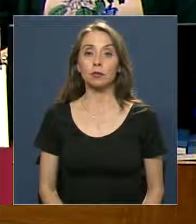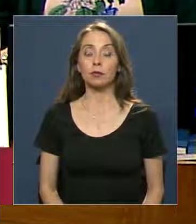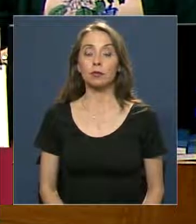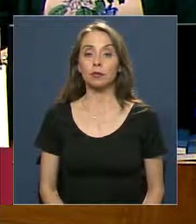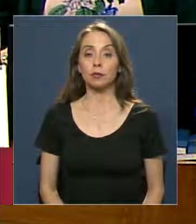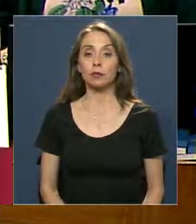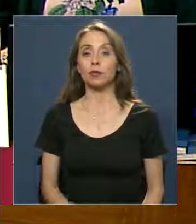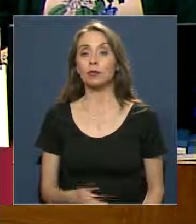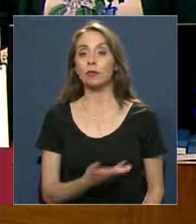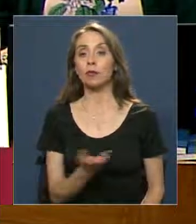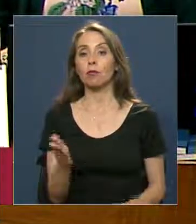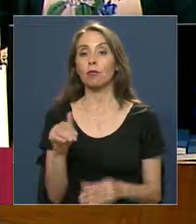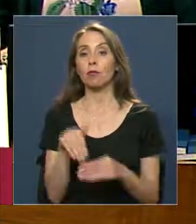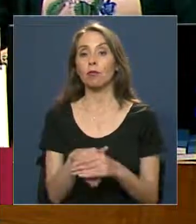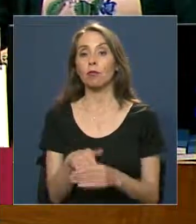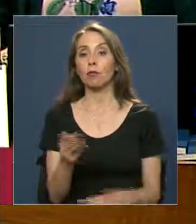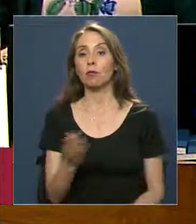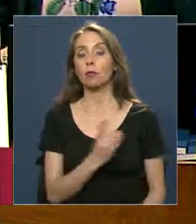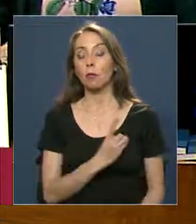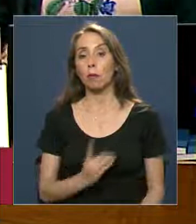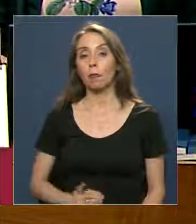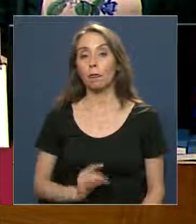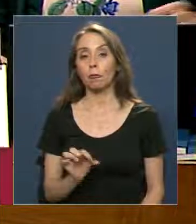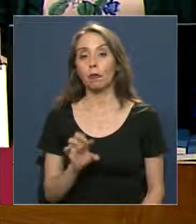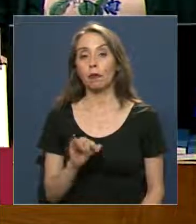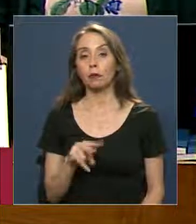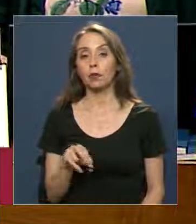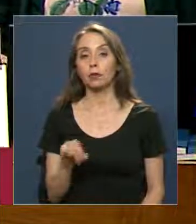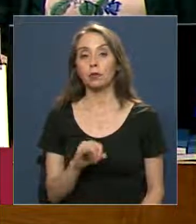En votación. Diputado Espinosa.